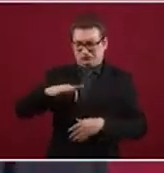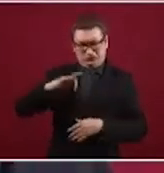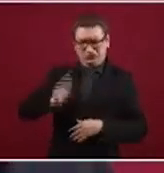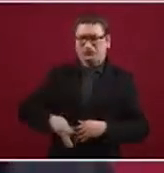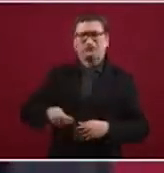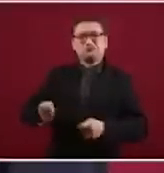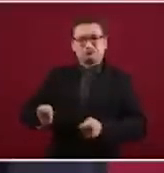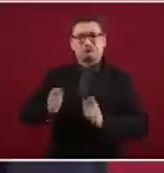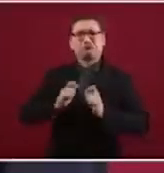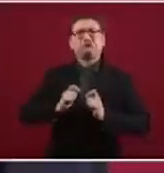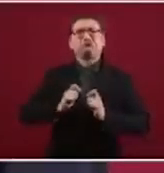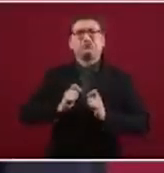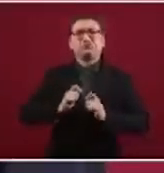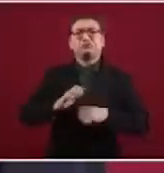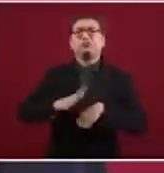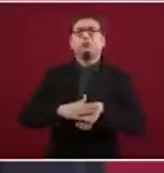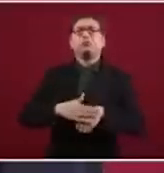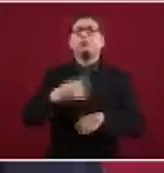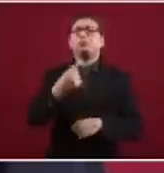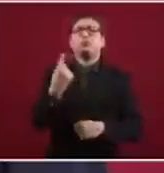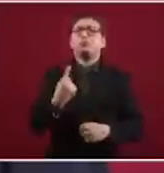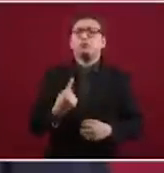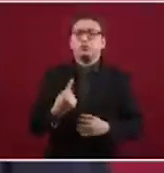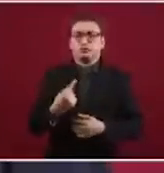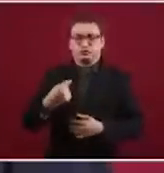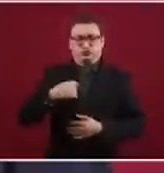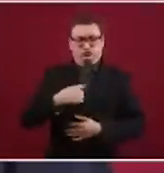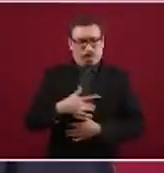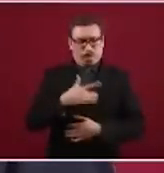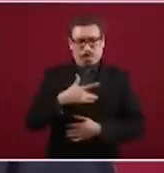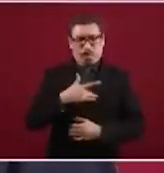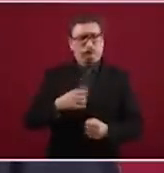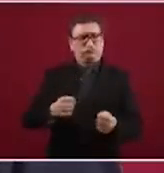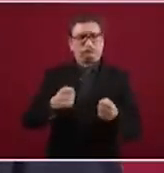porque tengo esa convicción,